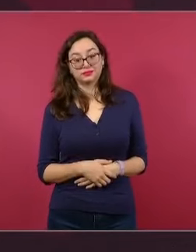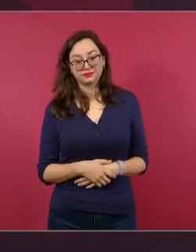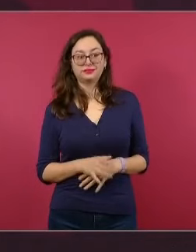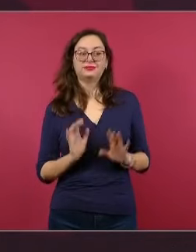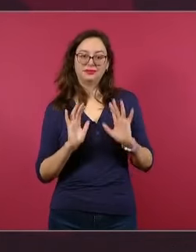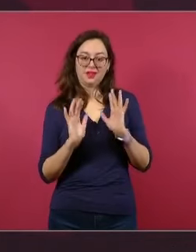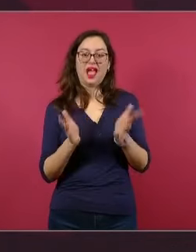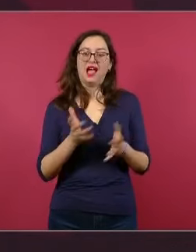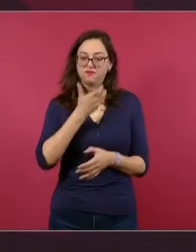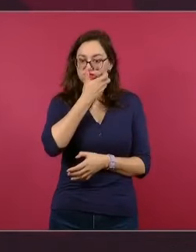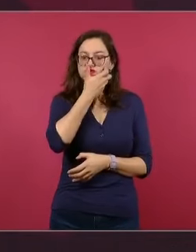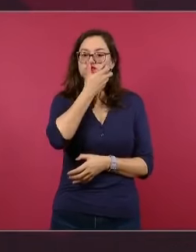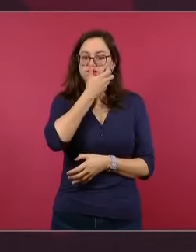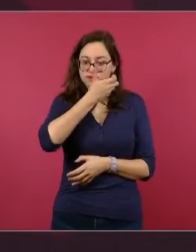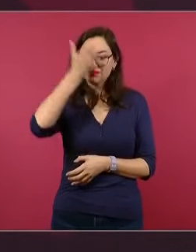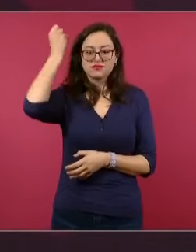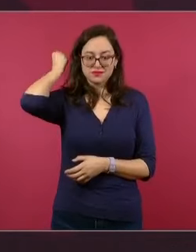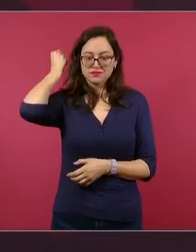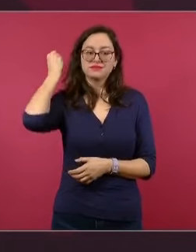los